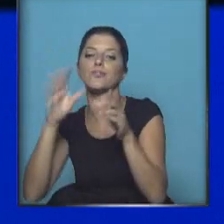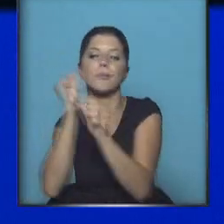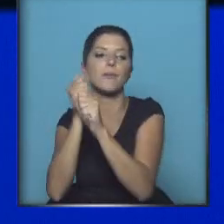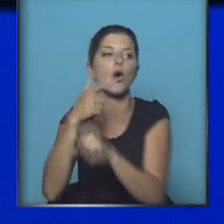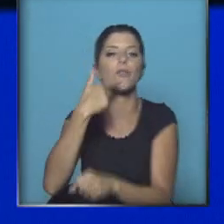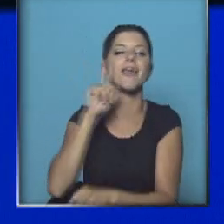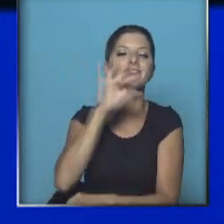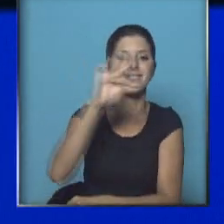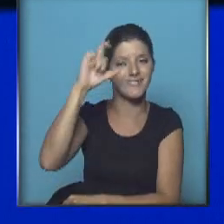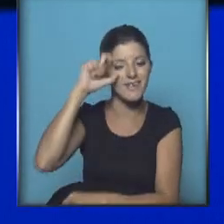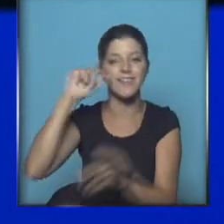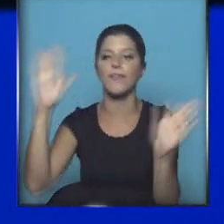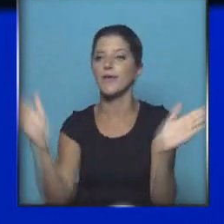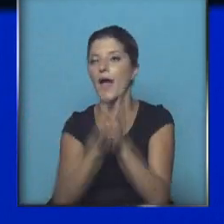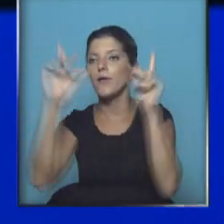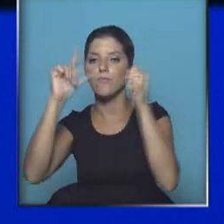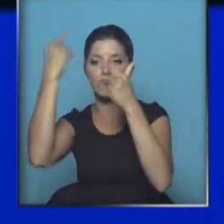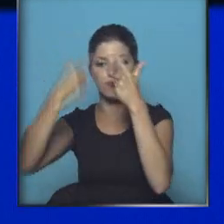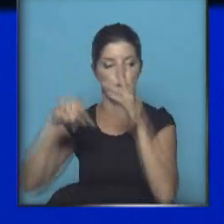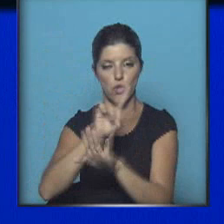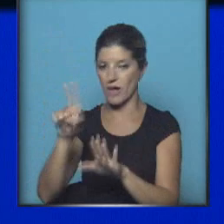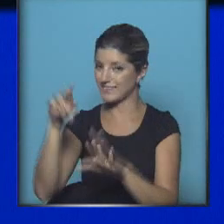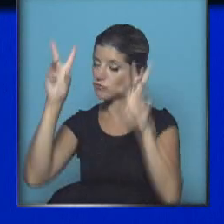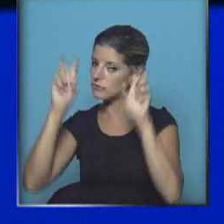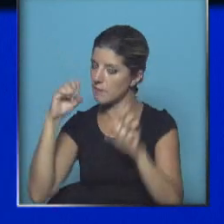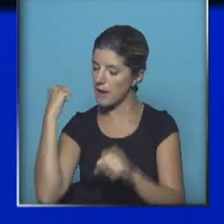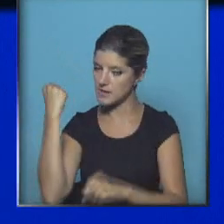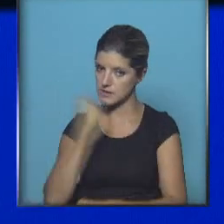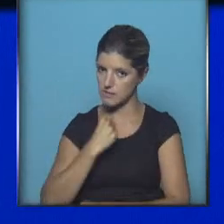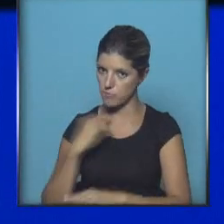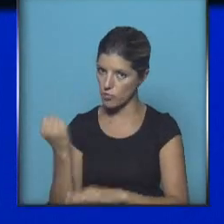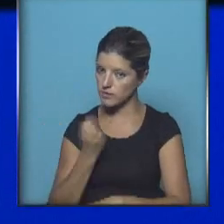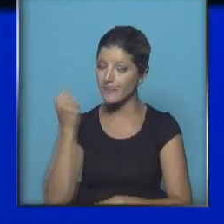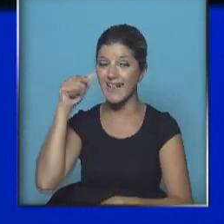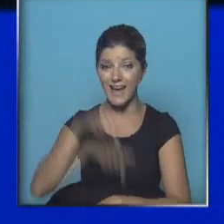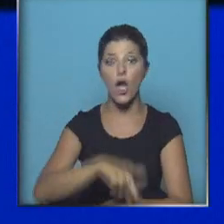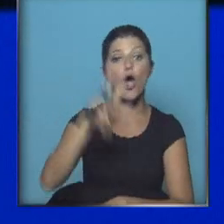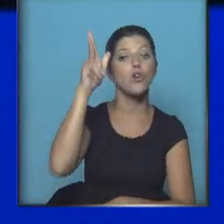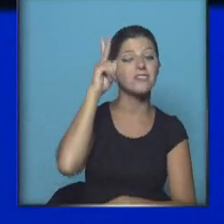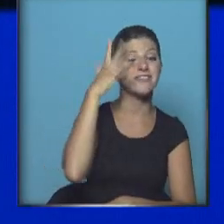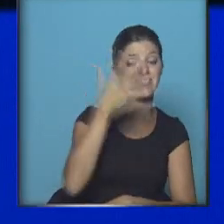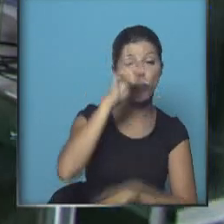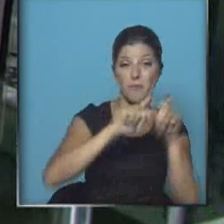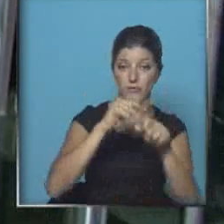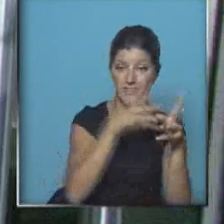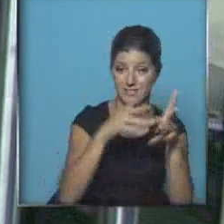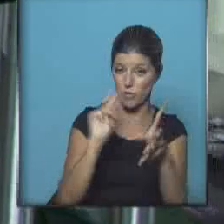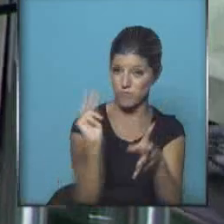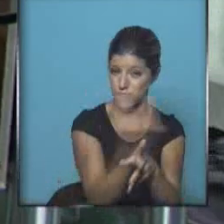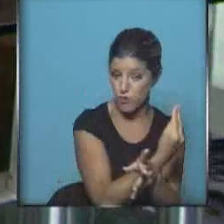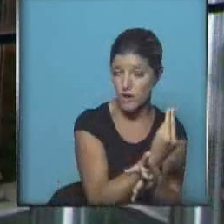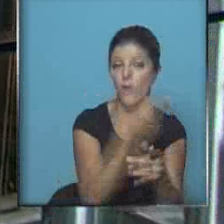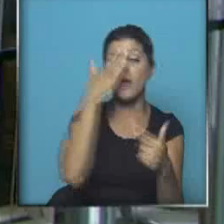y operaciones mediáticas. Es un tema demasiado grave. Aquí murieron 85 personas en el atentado y